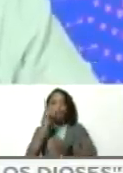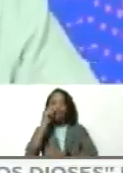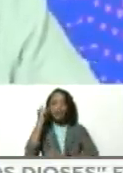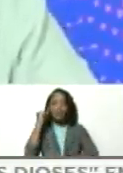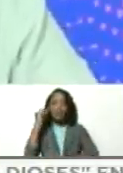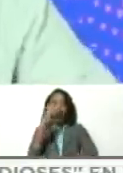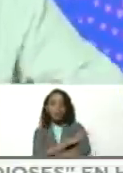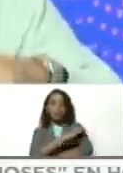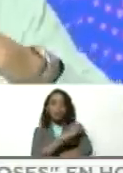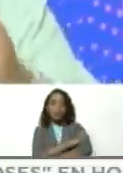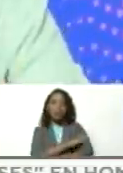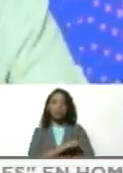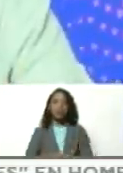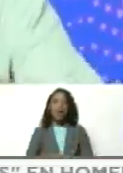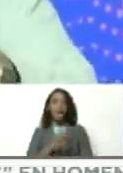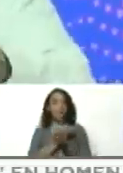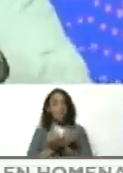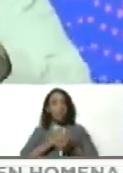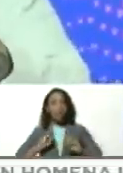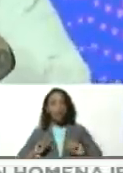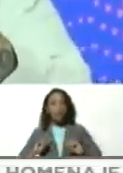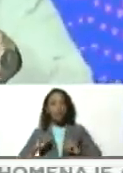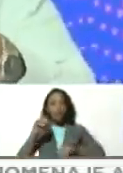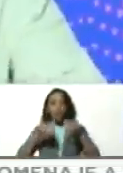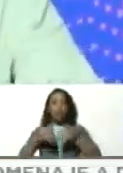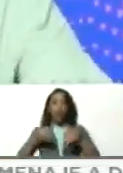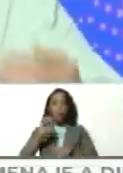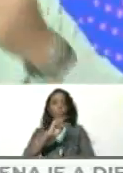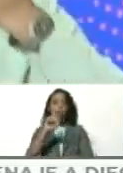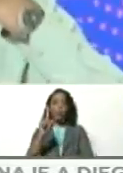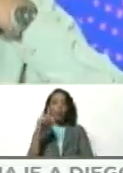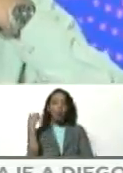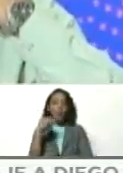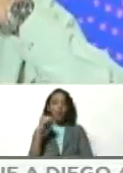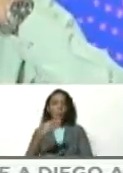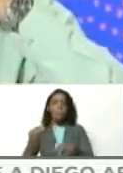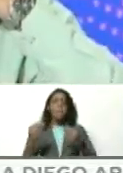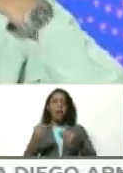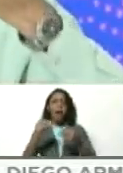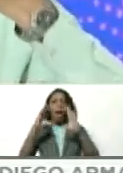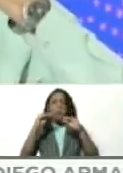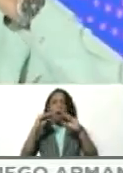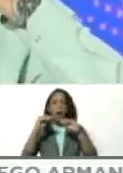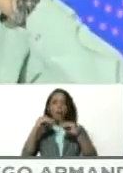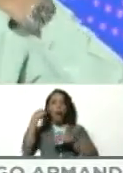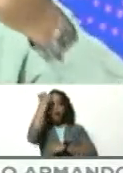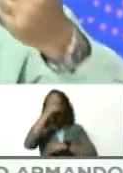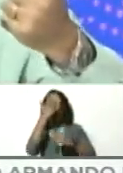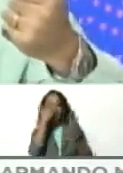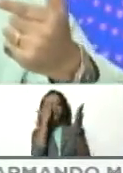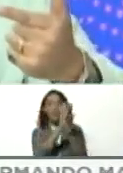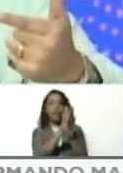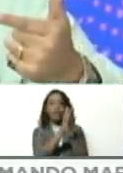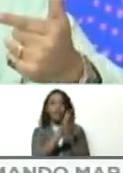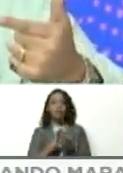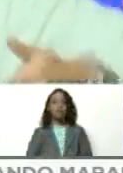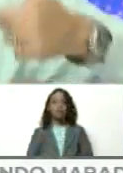opositores e independientes electos el 21 de noviembre para hablar cara a cara, face to